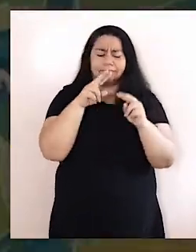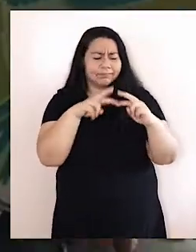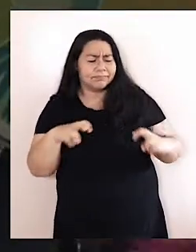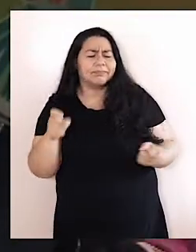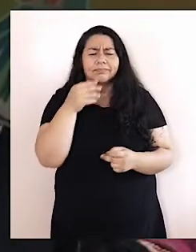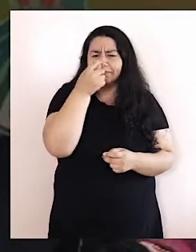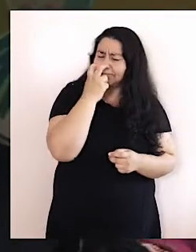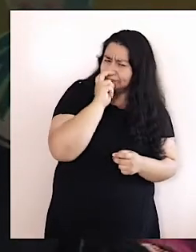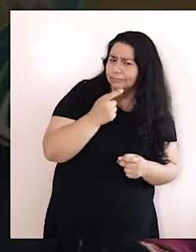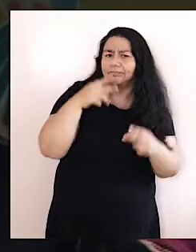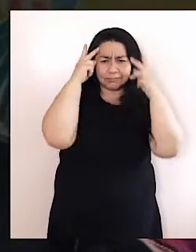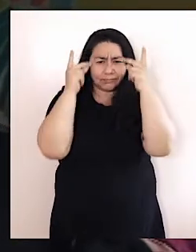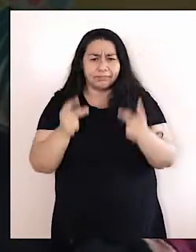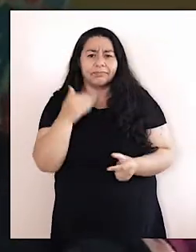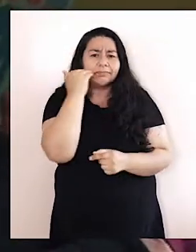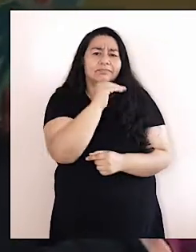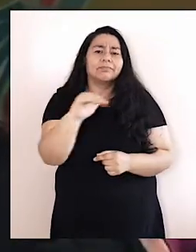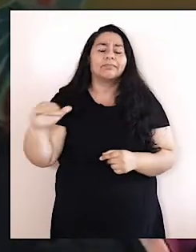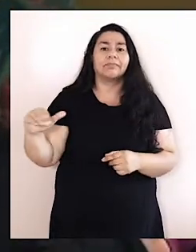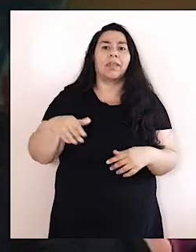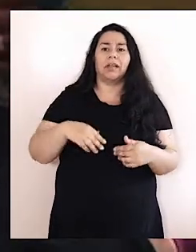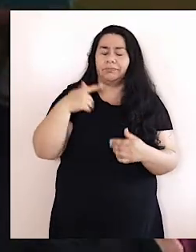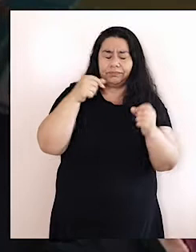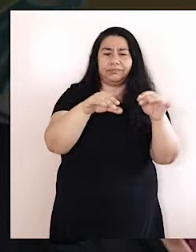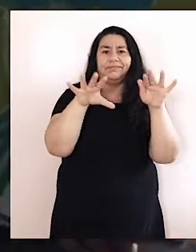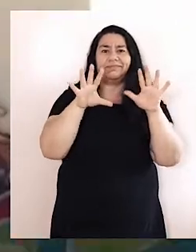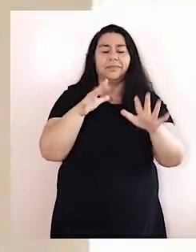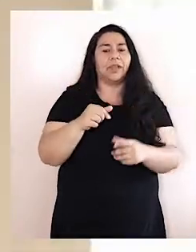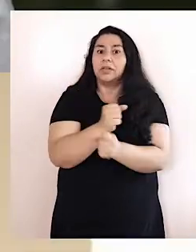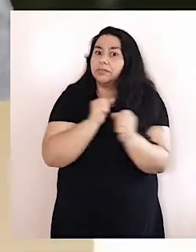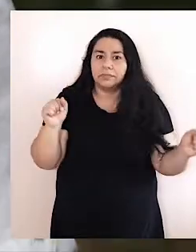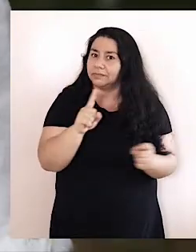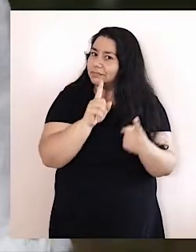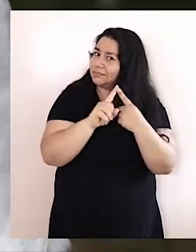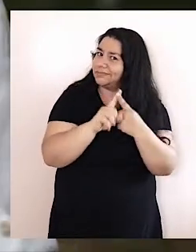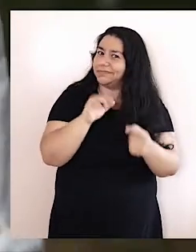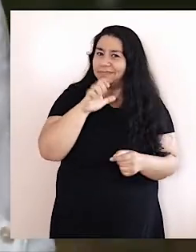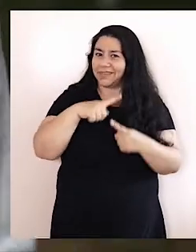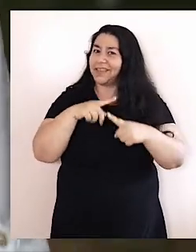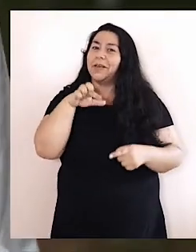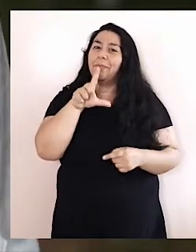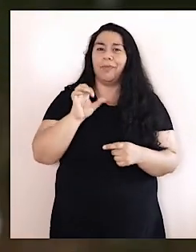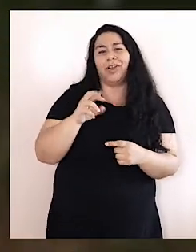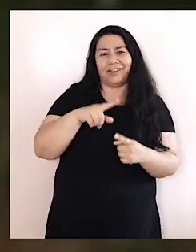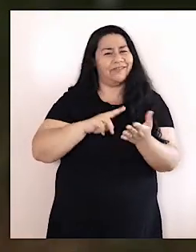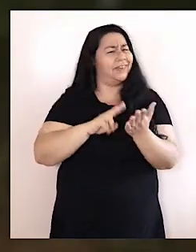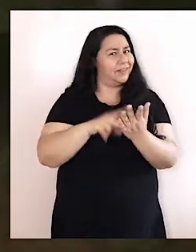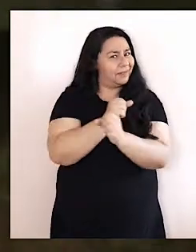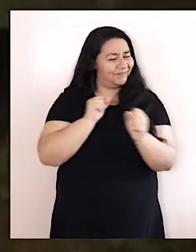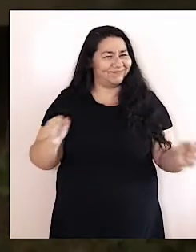curiosidad, las habilidades de los chicos. De verdad que es maravilloso. Así que no pueden dejar de participar en Explora. De verdad, no pueden.